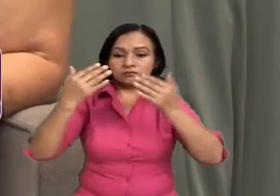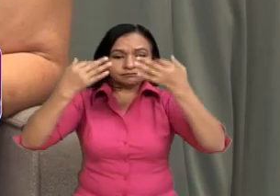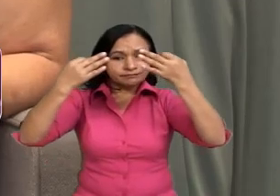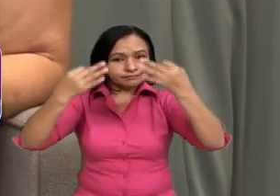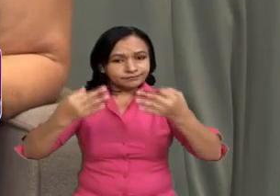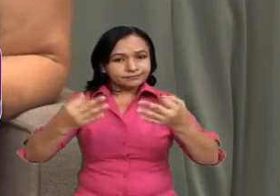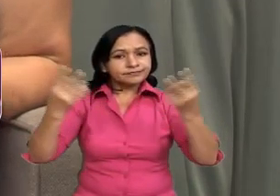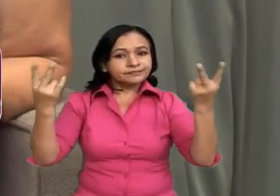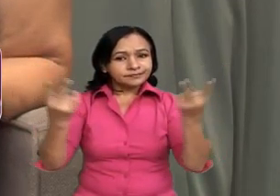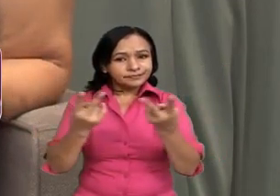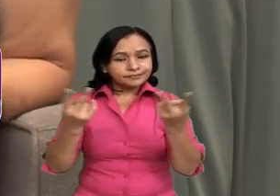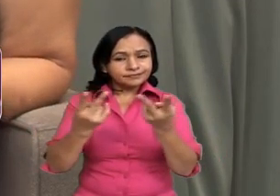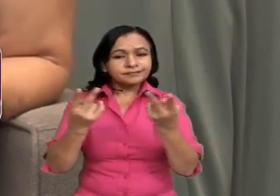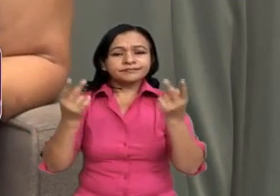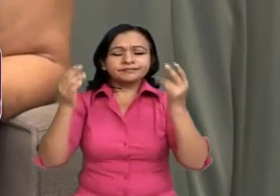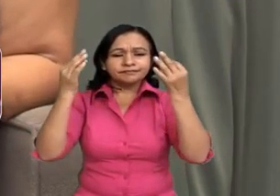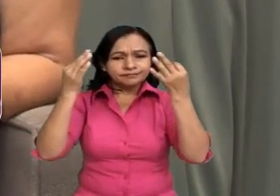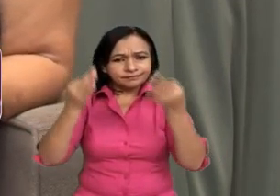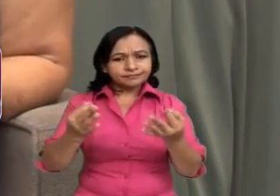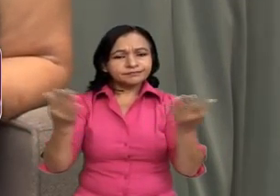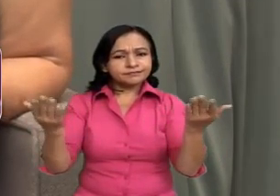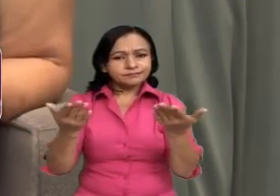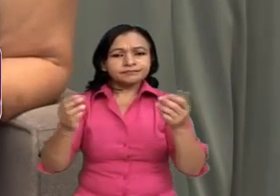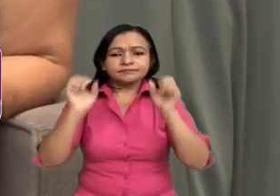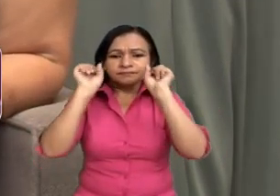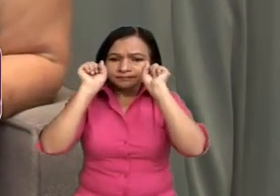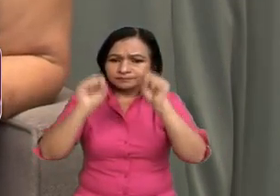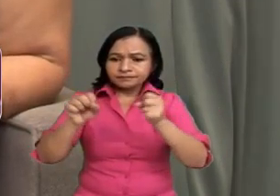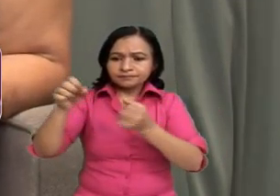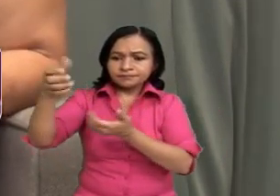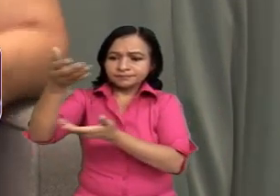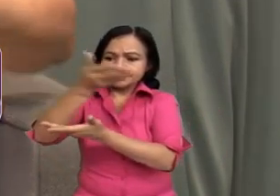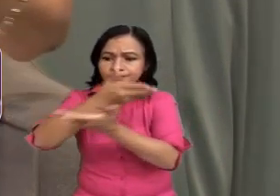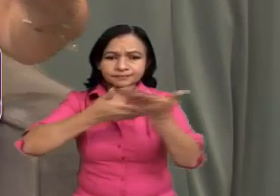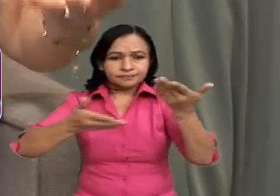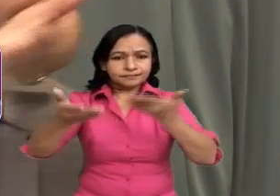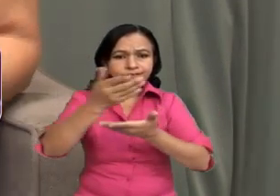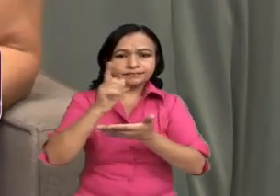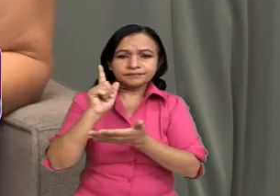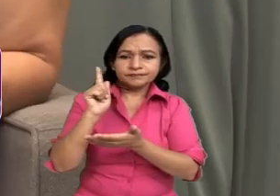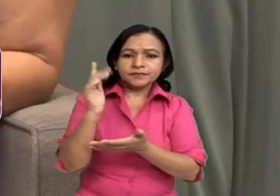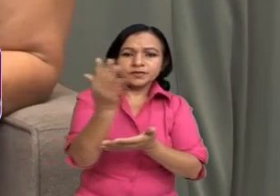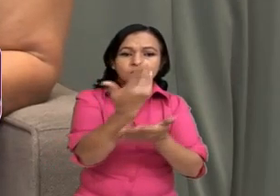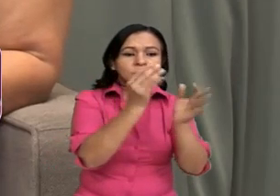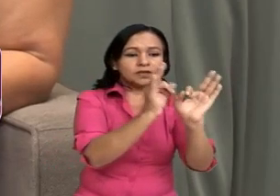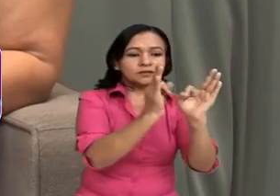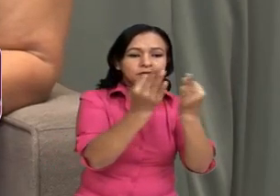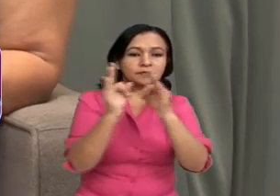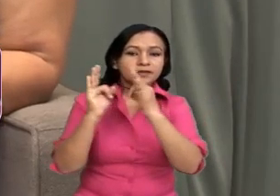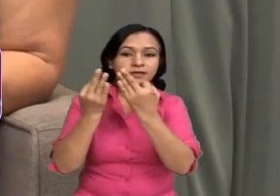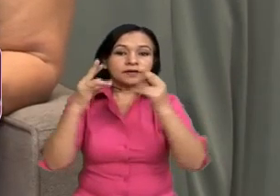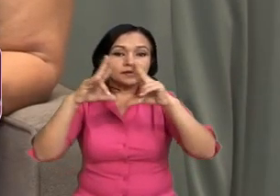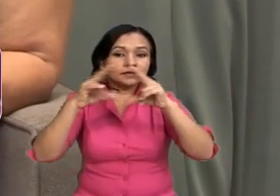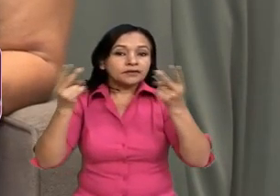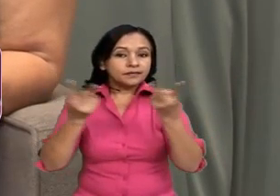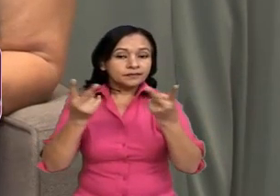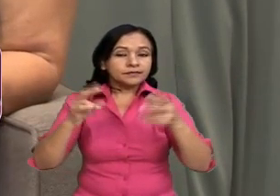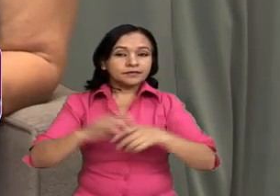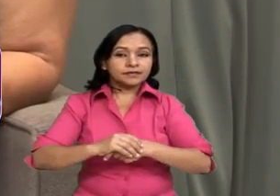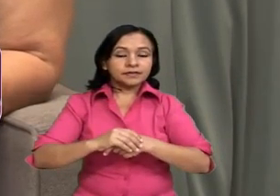poder vivir y poder convivir entre toda la familia nicaragüense.